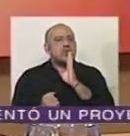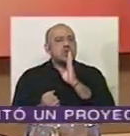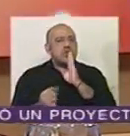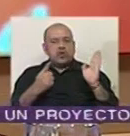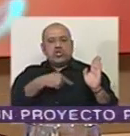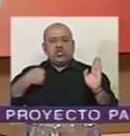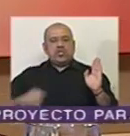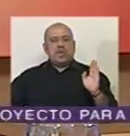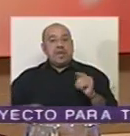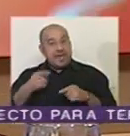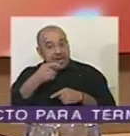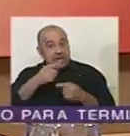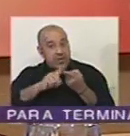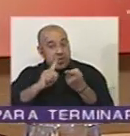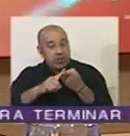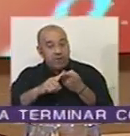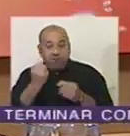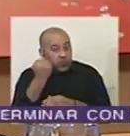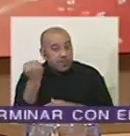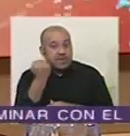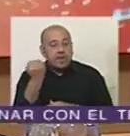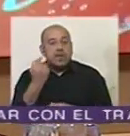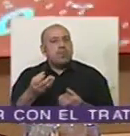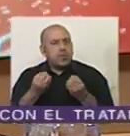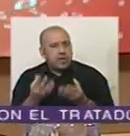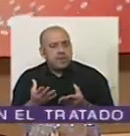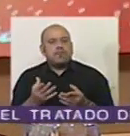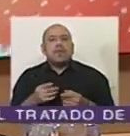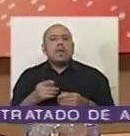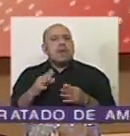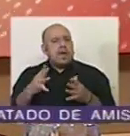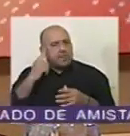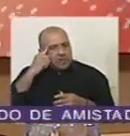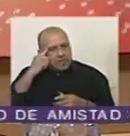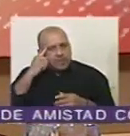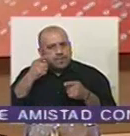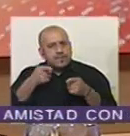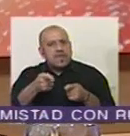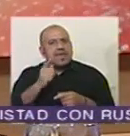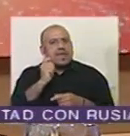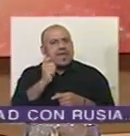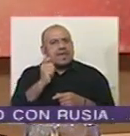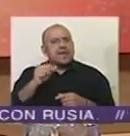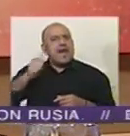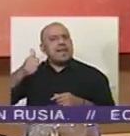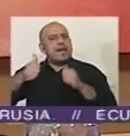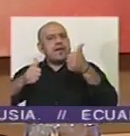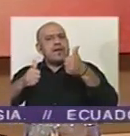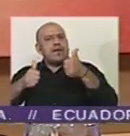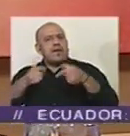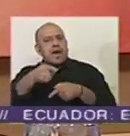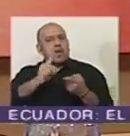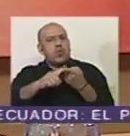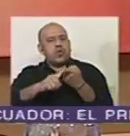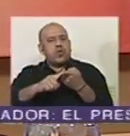tipo de acuerdos son claves, porque la pregunta que inmediatamente hay que hacerse es ¿quién de los dos gana, por ejemplo, en este acuerdo?